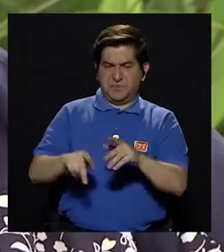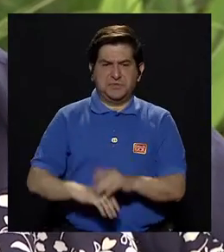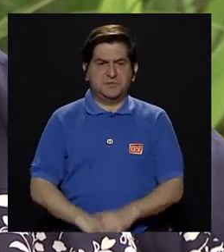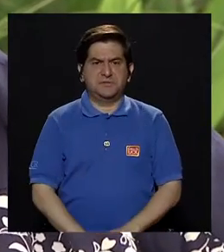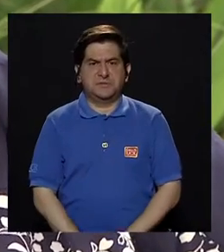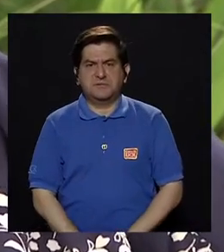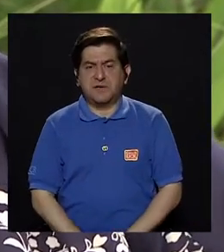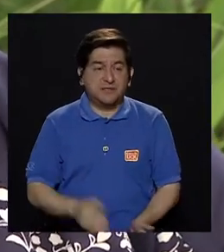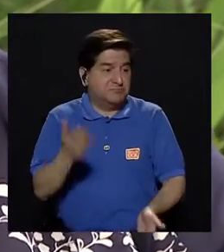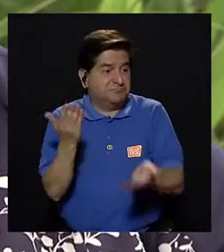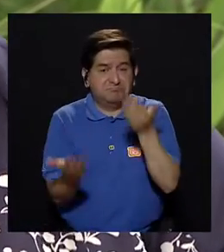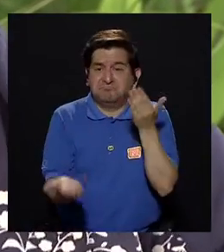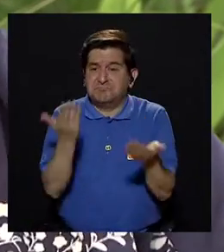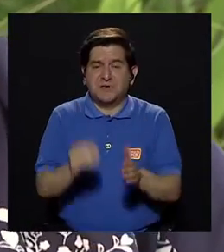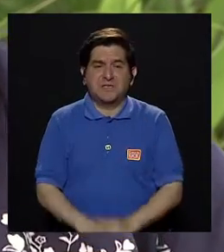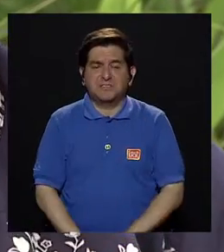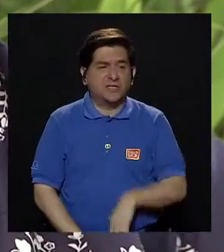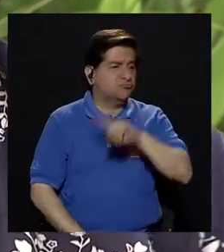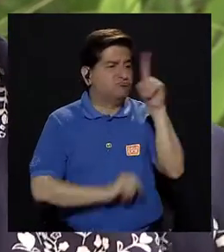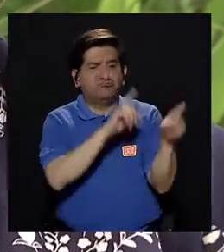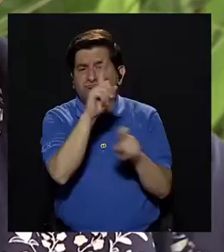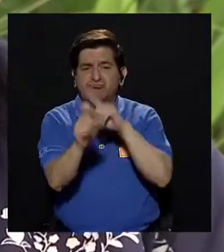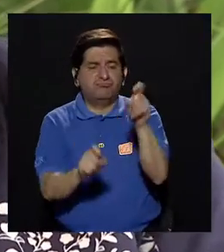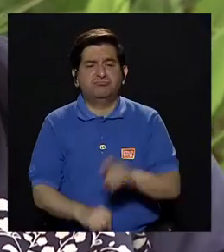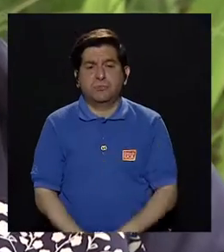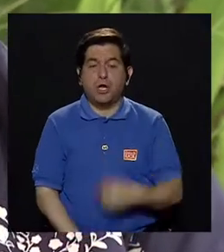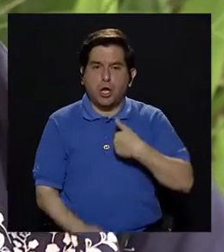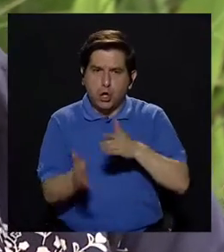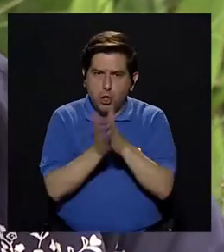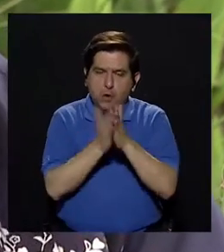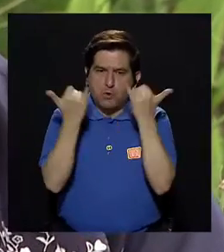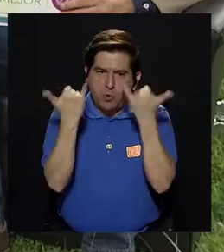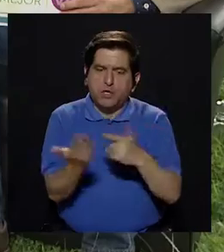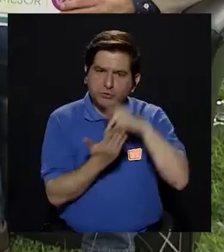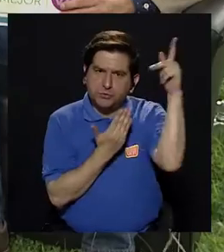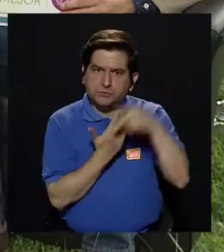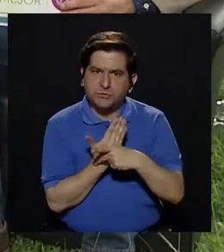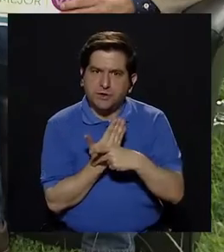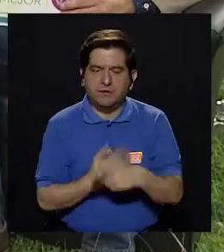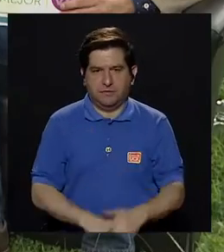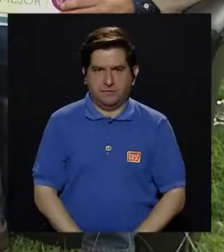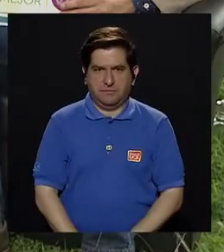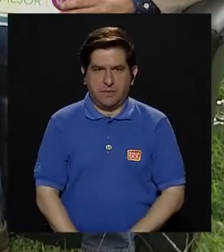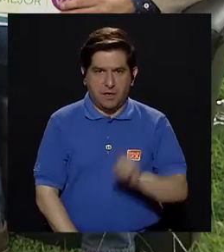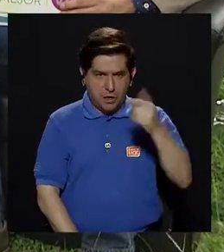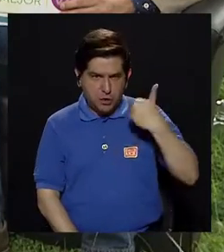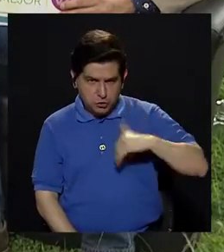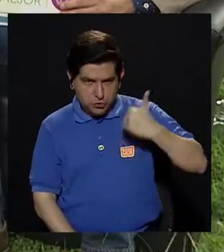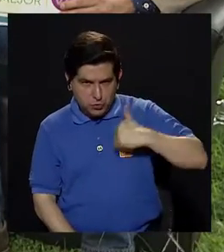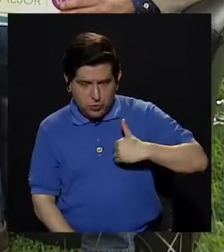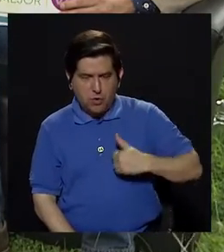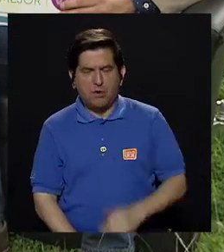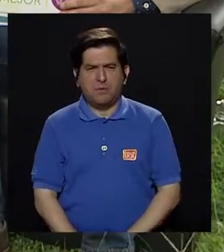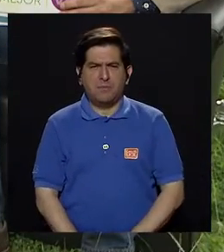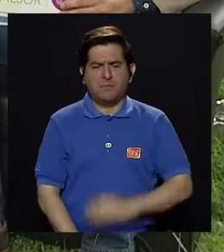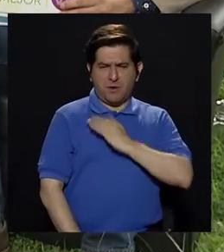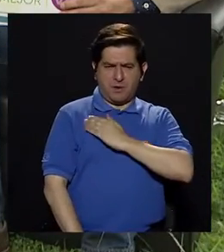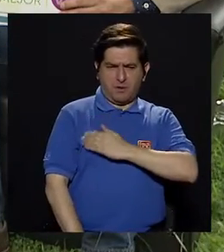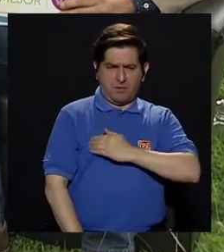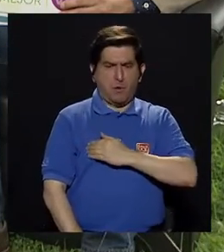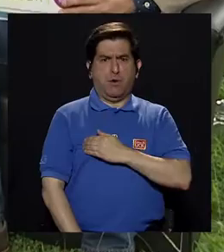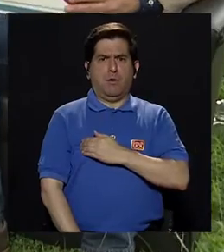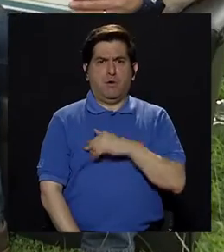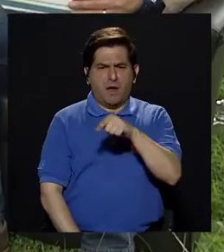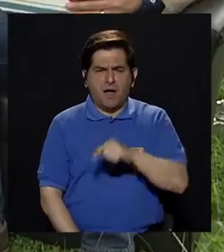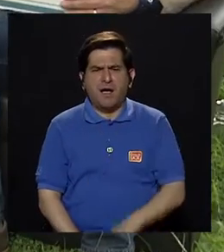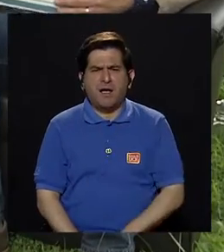gente no consulta, y aprovecho que estamos en este programa para que si un hombre se encuentra una masa en un pecho,